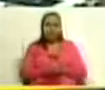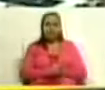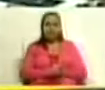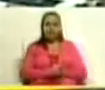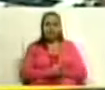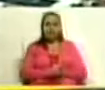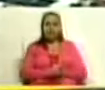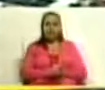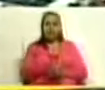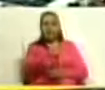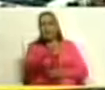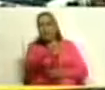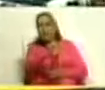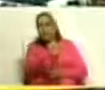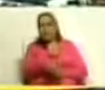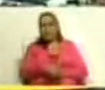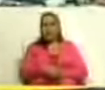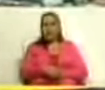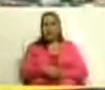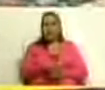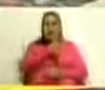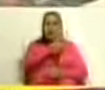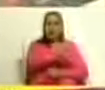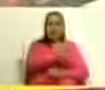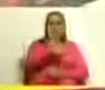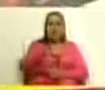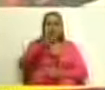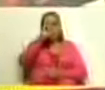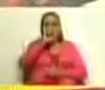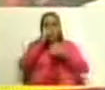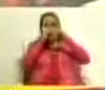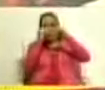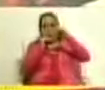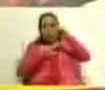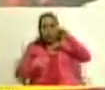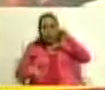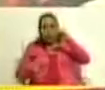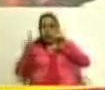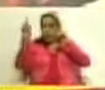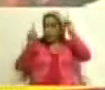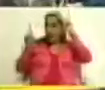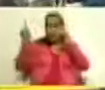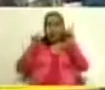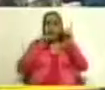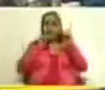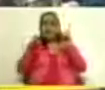Vamos a poner de 45 años para abajo. Levanten la mano.